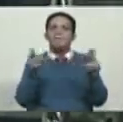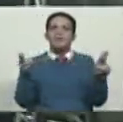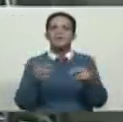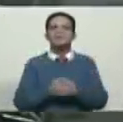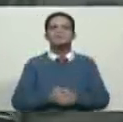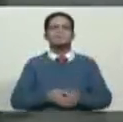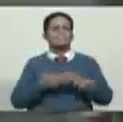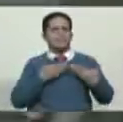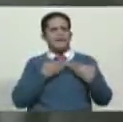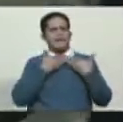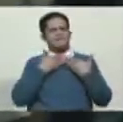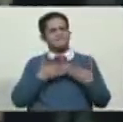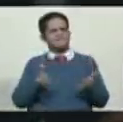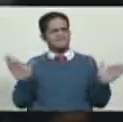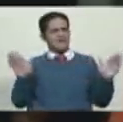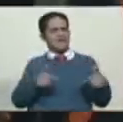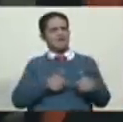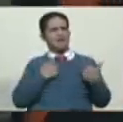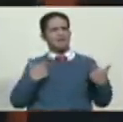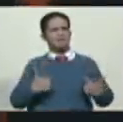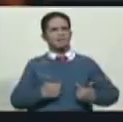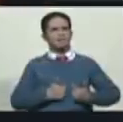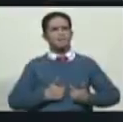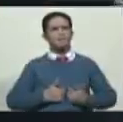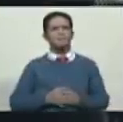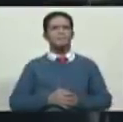Abramos nuestros corazones.